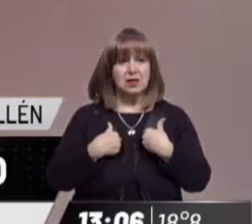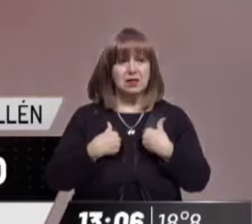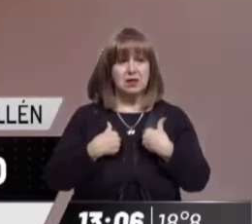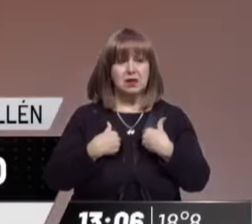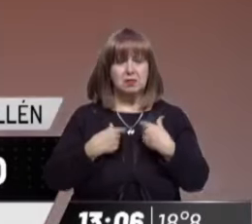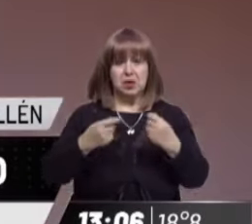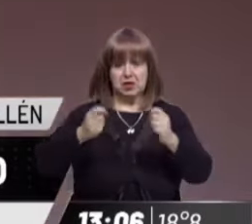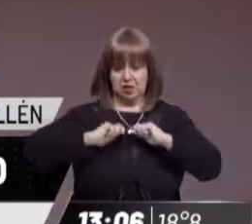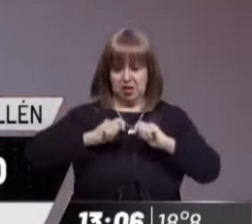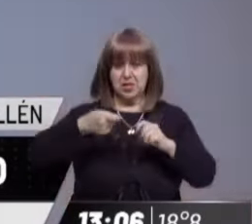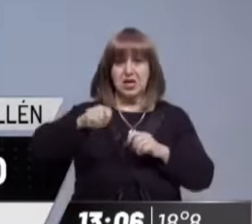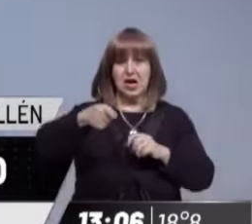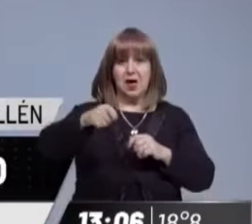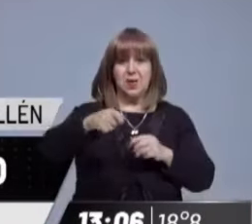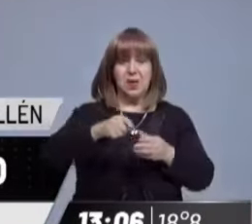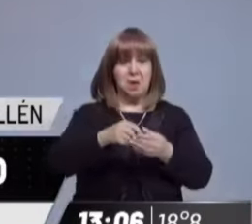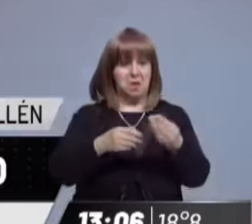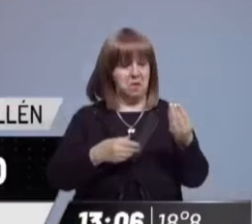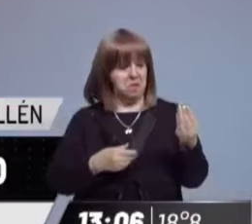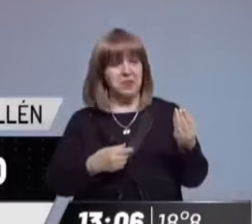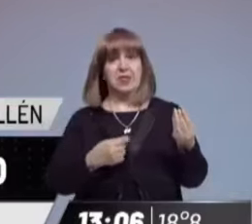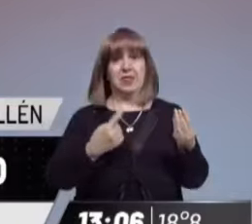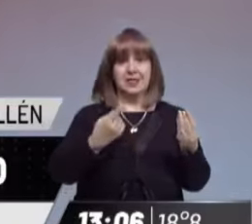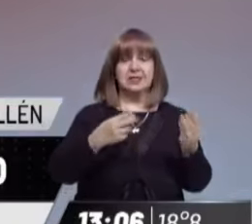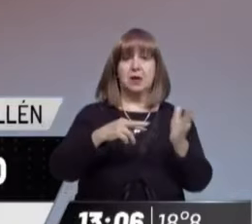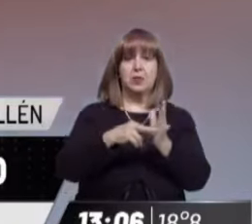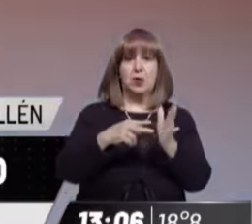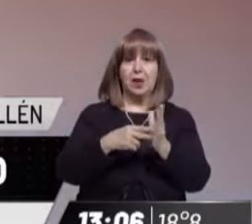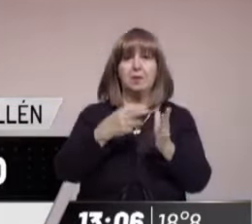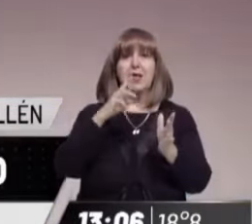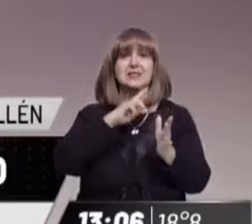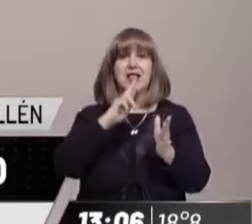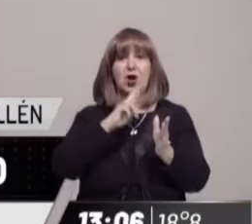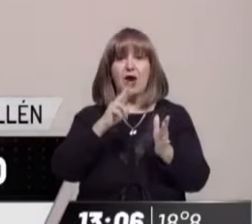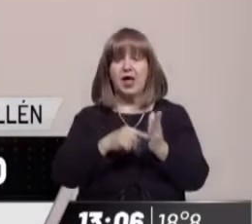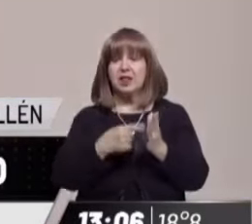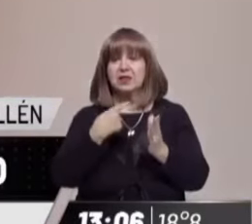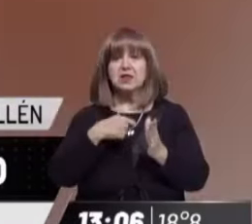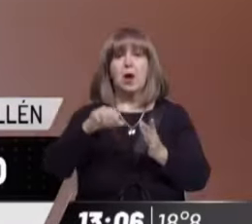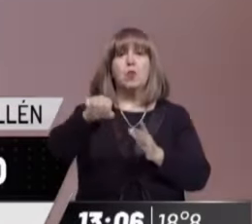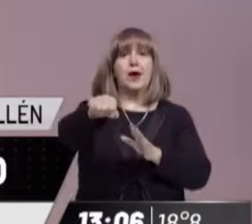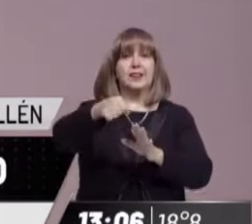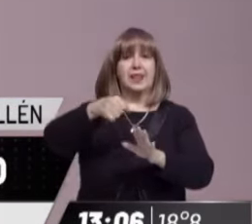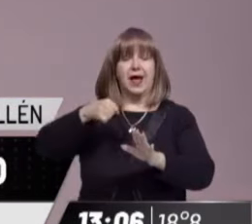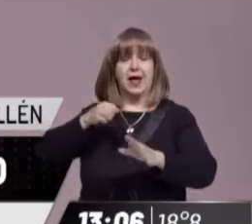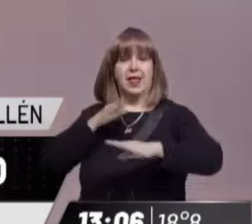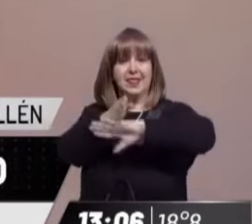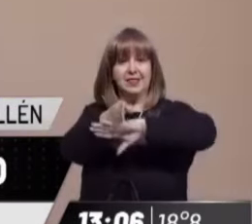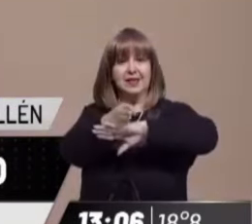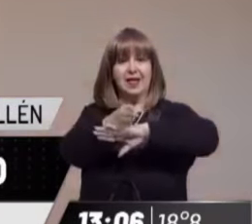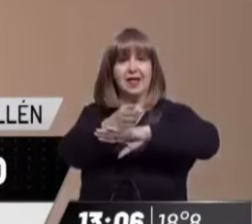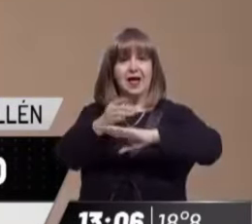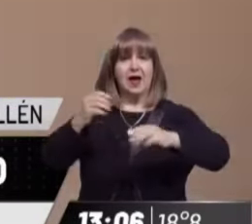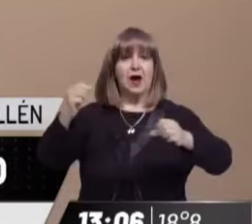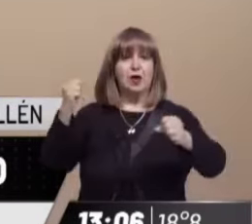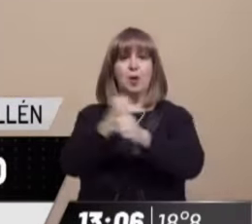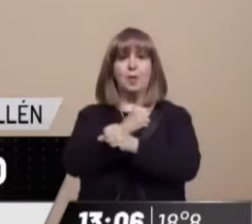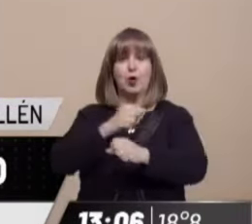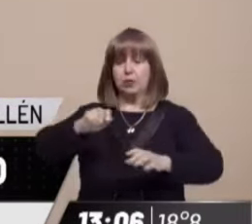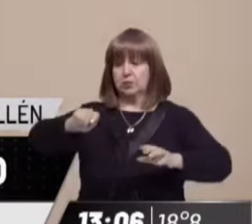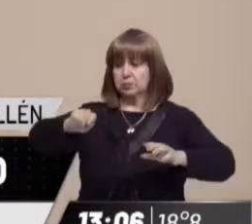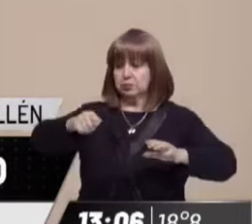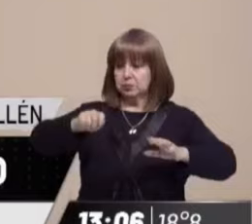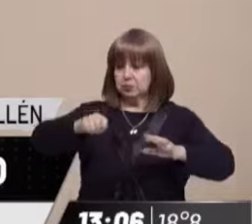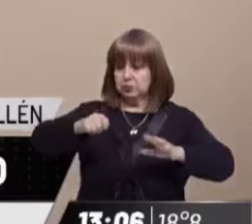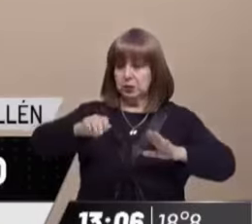haberla recibido. A ver, y para enumerar, entre los problemas más evidentes señaló que la puerta principal se rompió casi de inmediato,